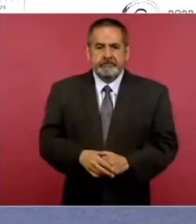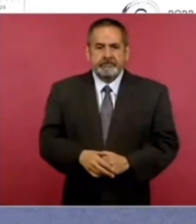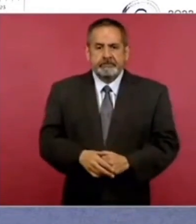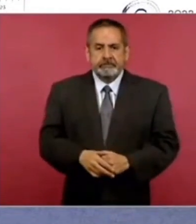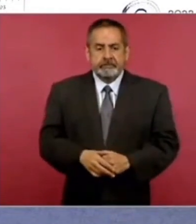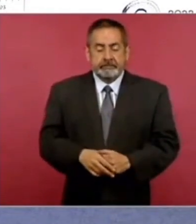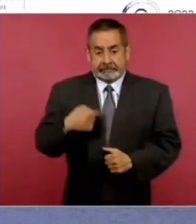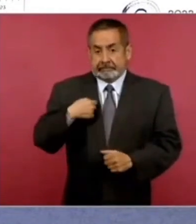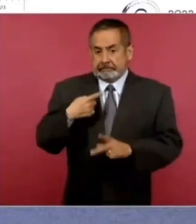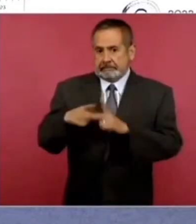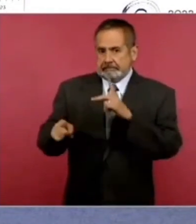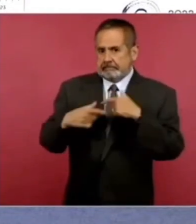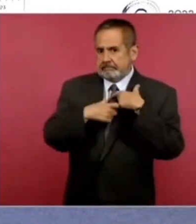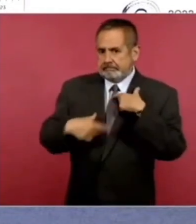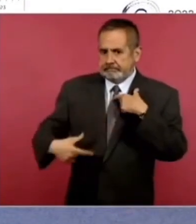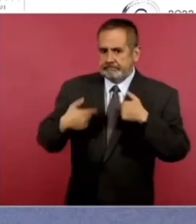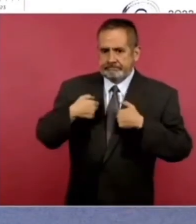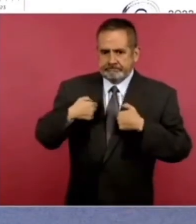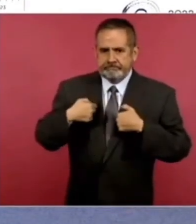aquí llegamos.